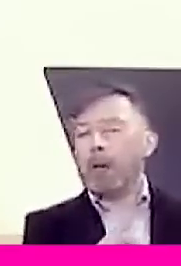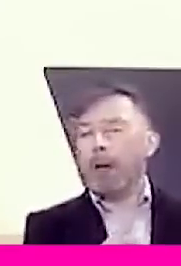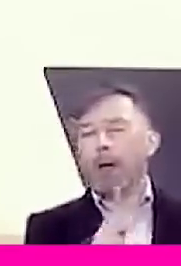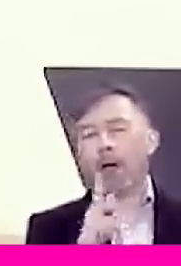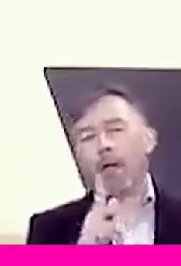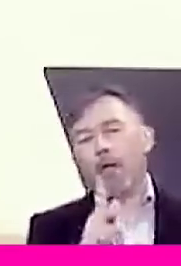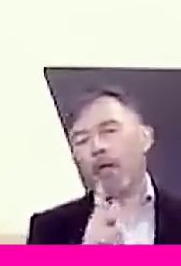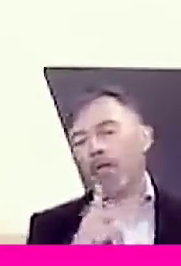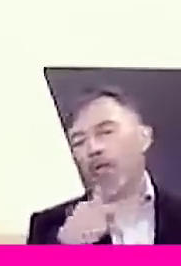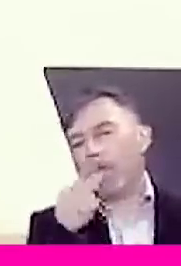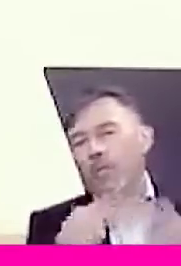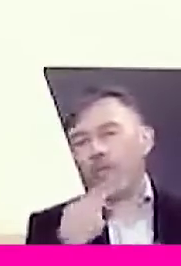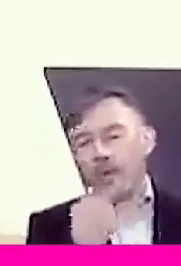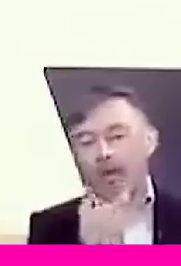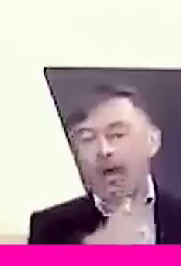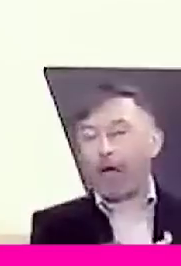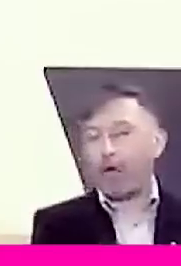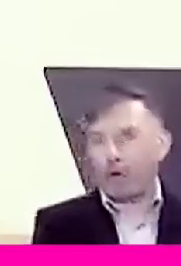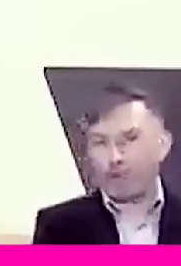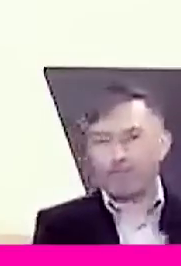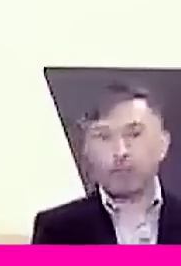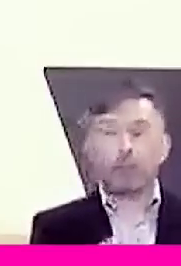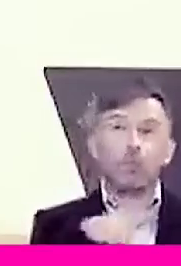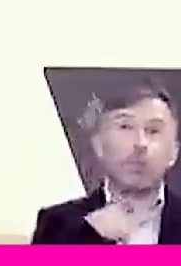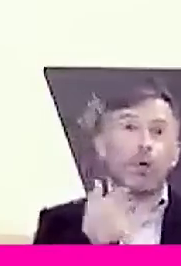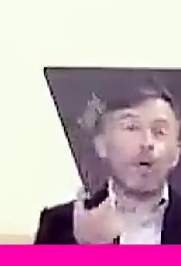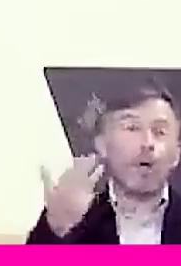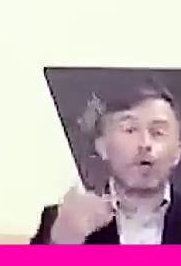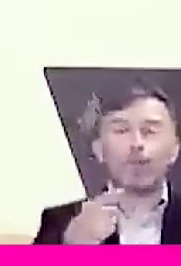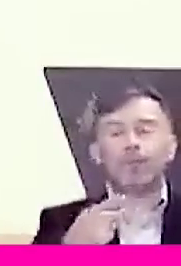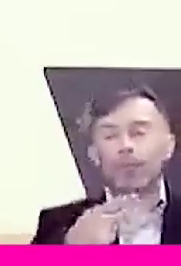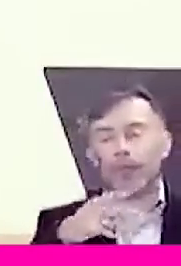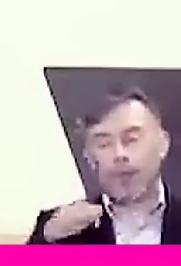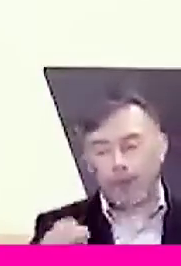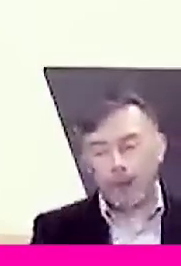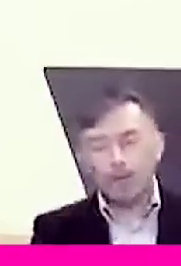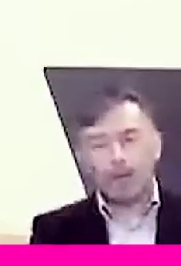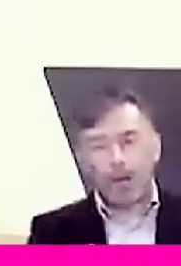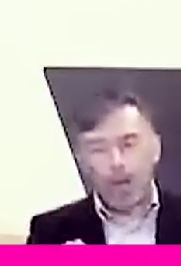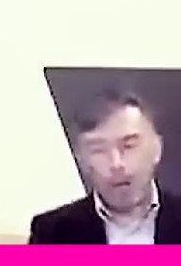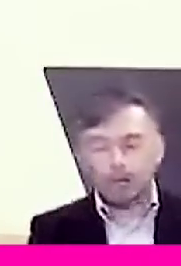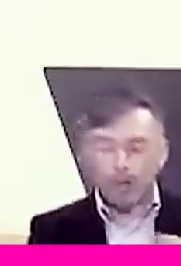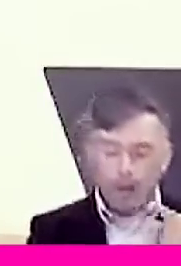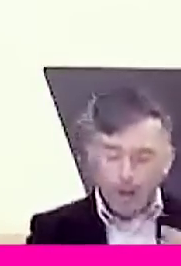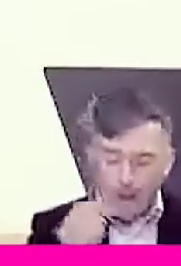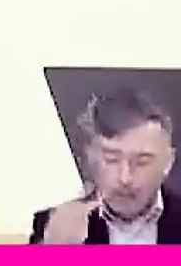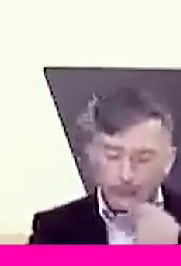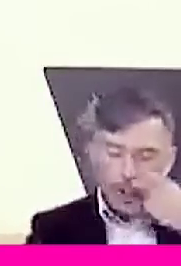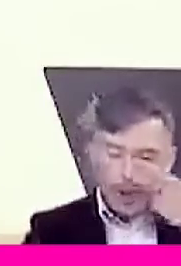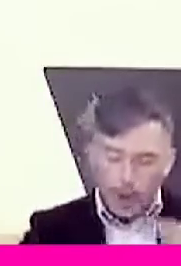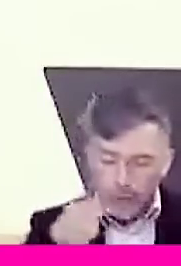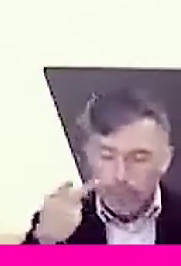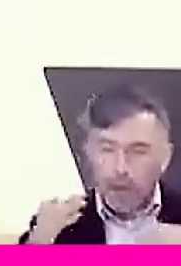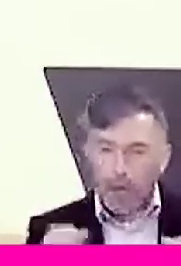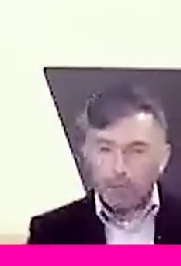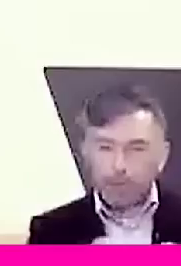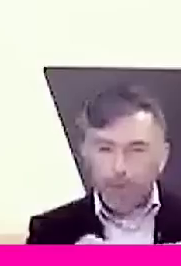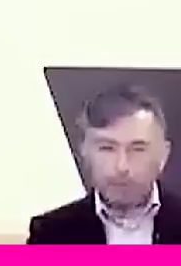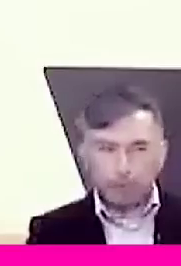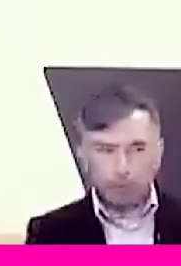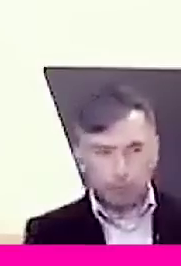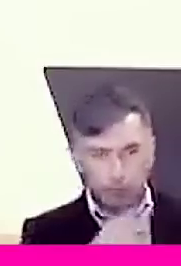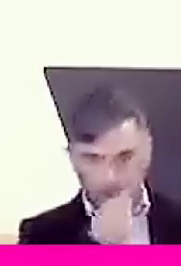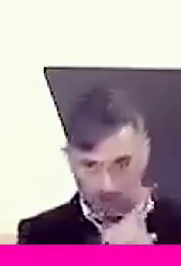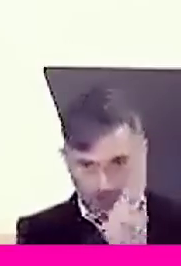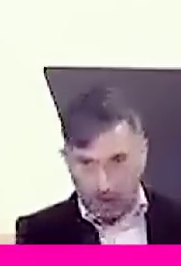de supuestos altos costos que solo se amparan en la repetición constante de una narrativa que no por eso la hace más cierta y